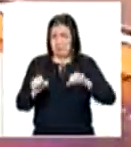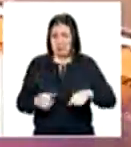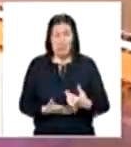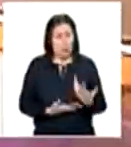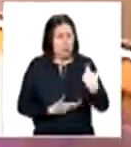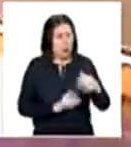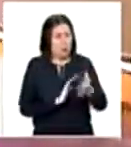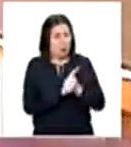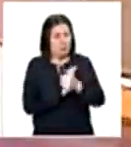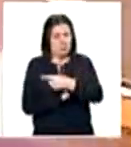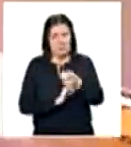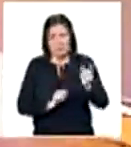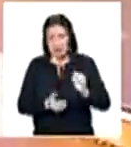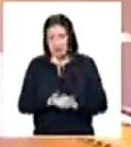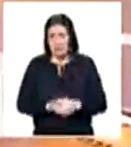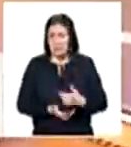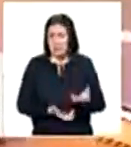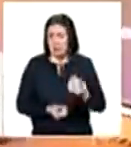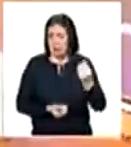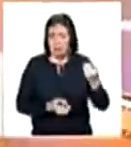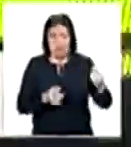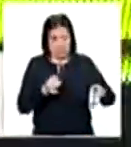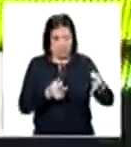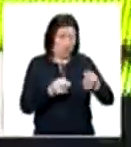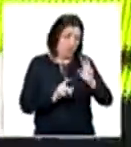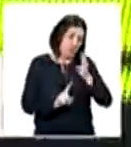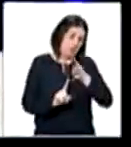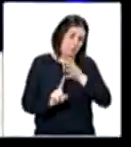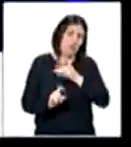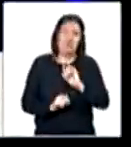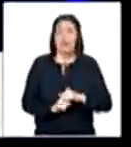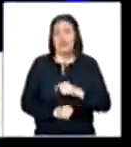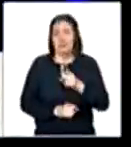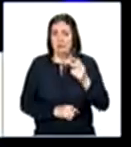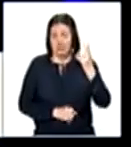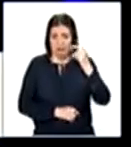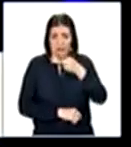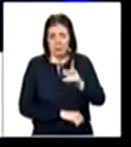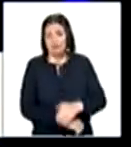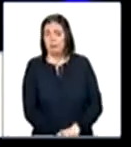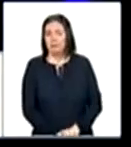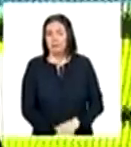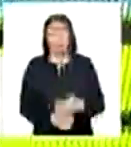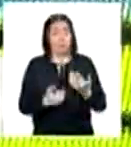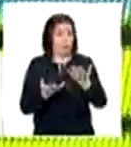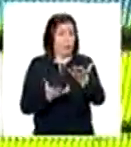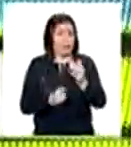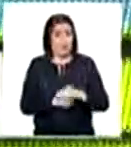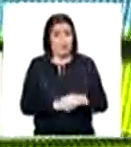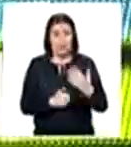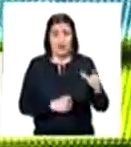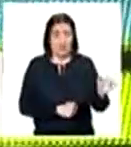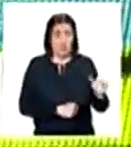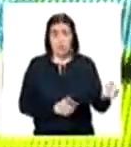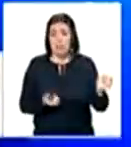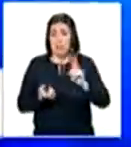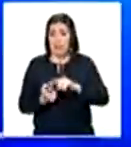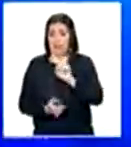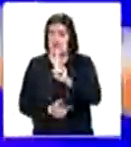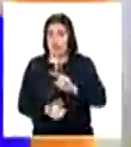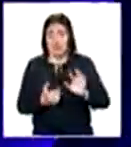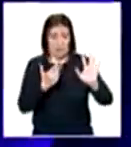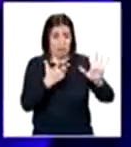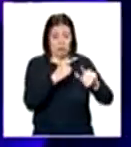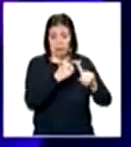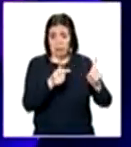tremendo talento al desenvolverse de esa manera, con el jurado siempre pues cómplice de estas travesuras, ¿no? Bueno, lo tenemos ahí ya de lunes a viernes a las 8:30